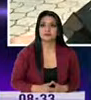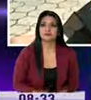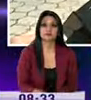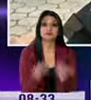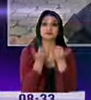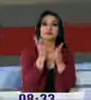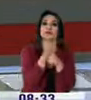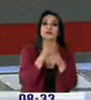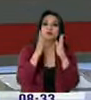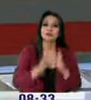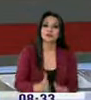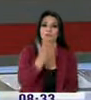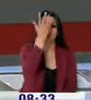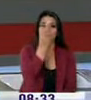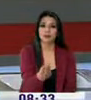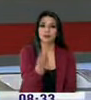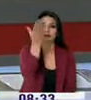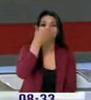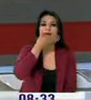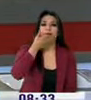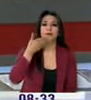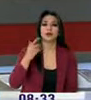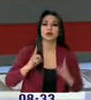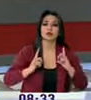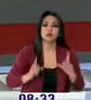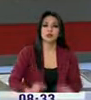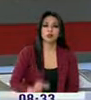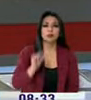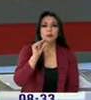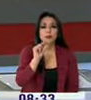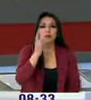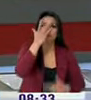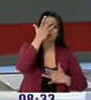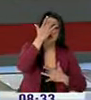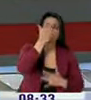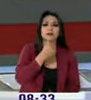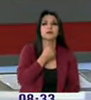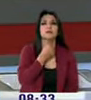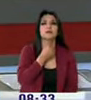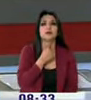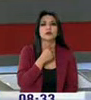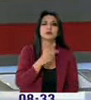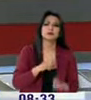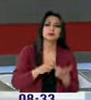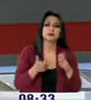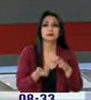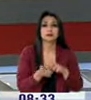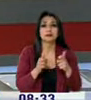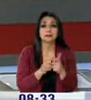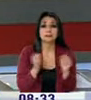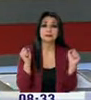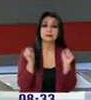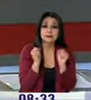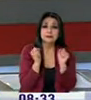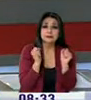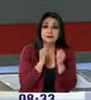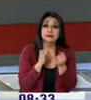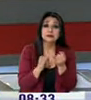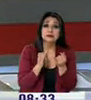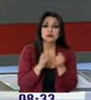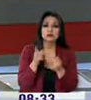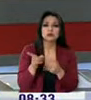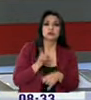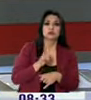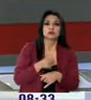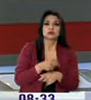querida Mahatmia? Buenos días. Está mejorcito, está media malita la voz todavía. El problema del clima incremente y los virus ha hecho